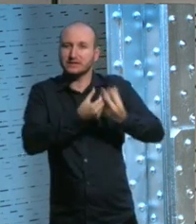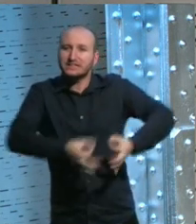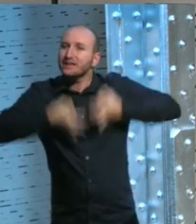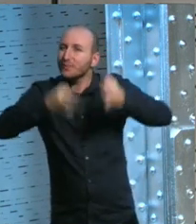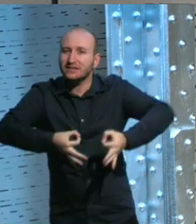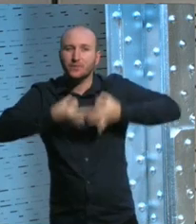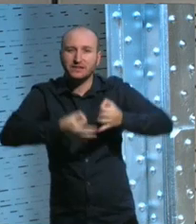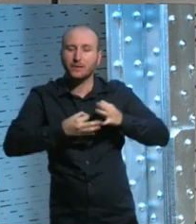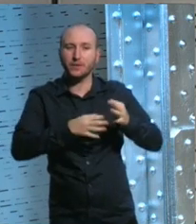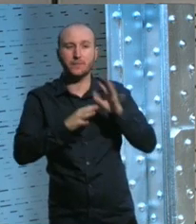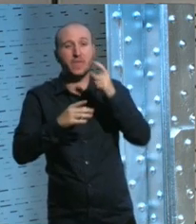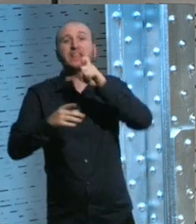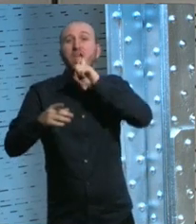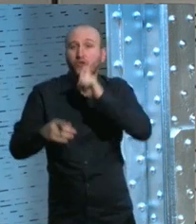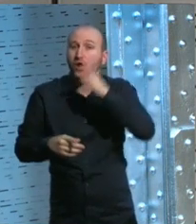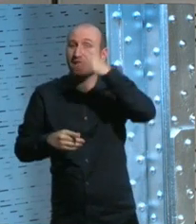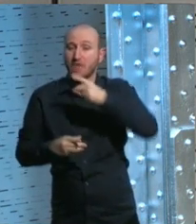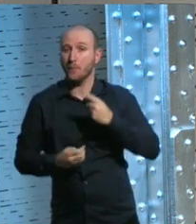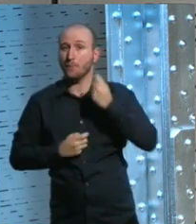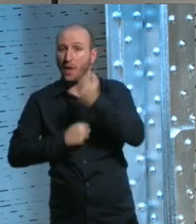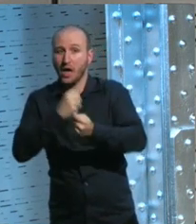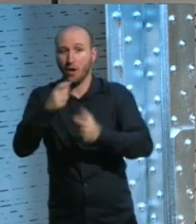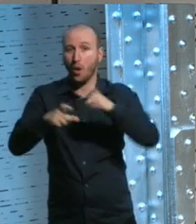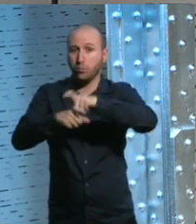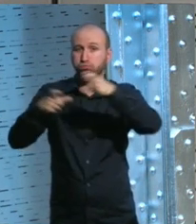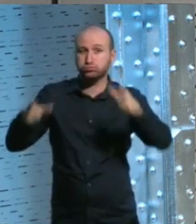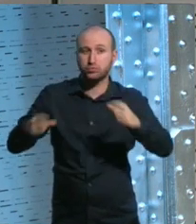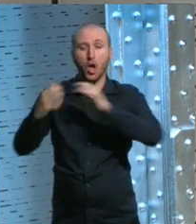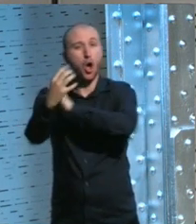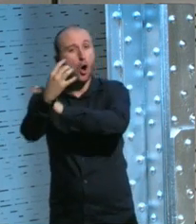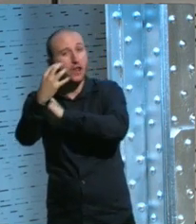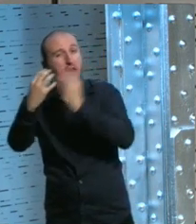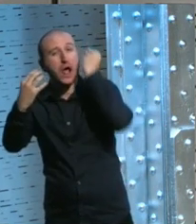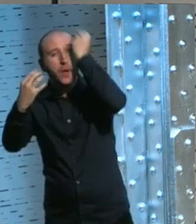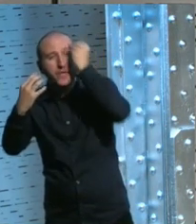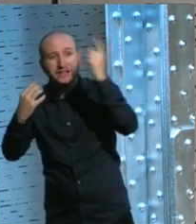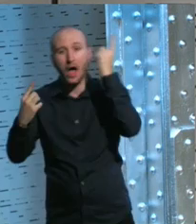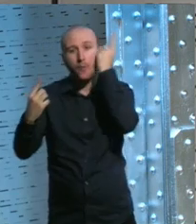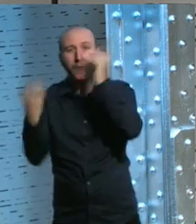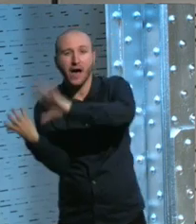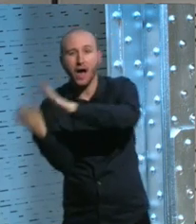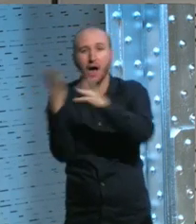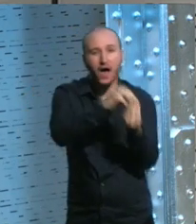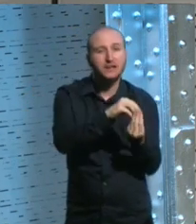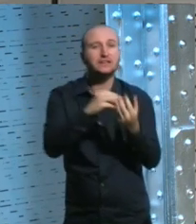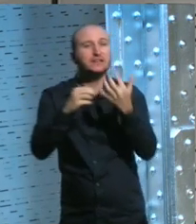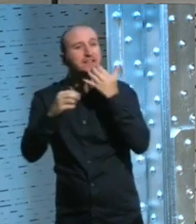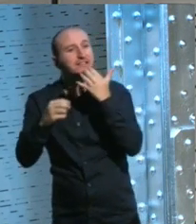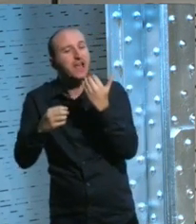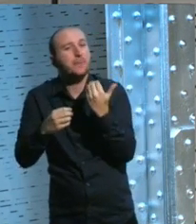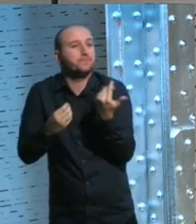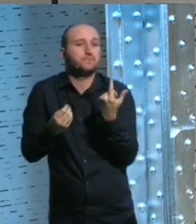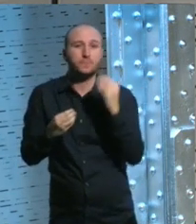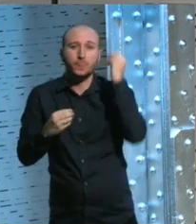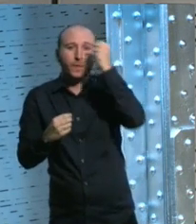cada vez más manifiestas de los que piensan a partir del ordenador para adaptar el móvil, y si uno lo toma de